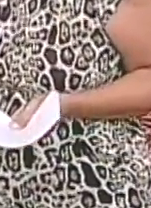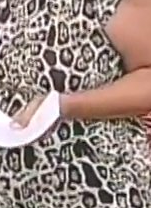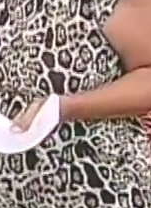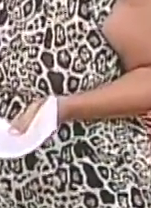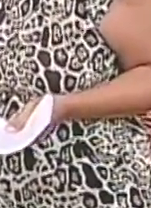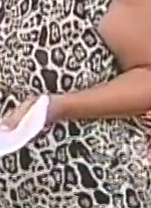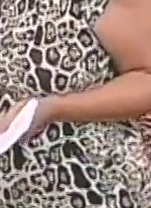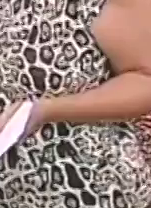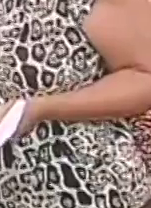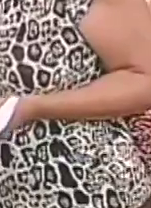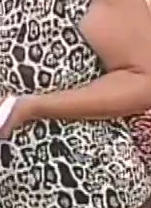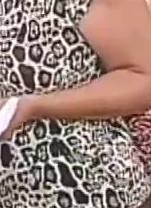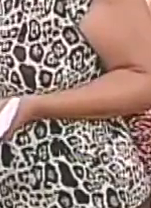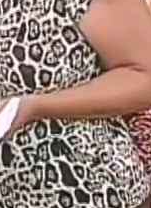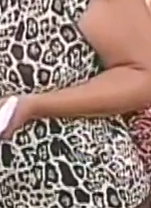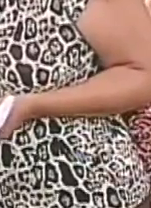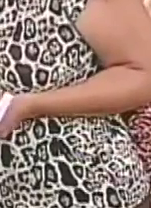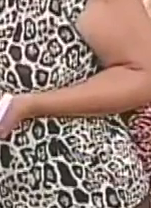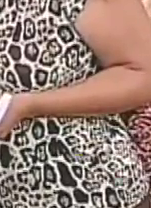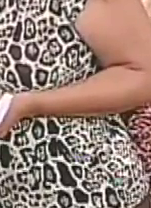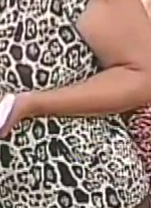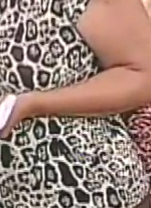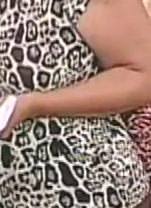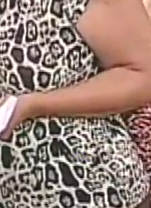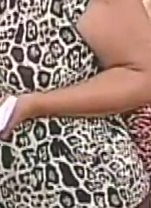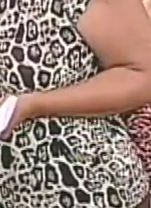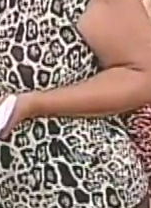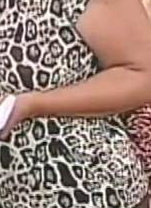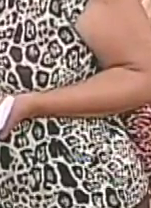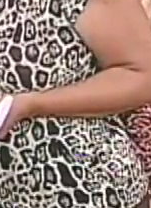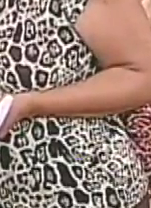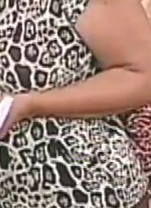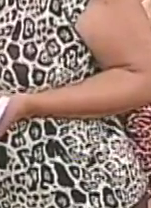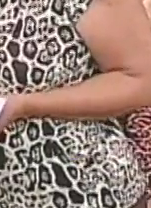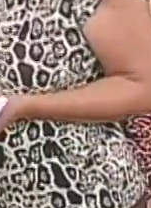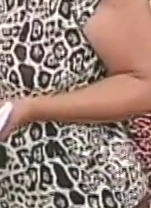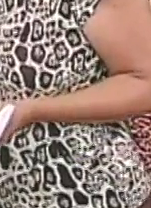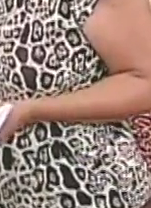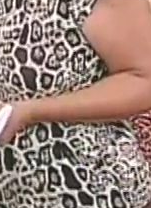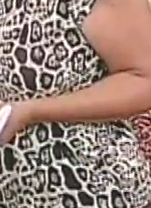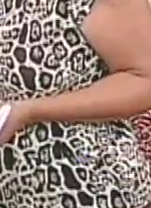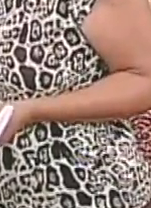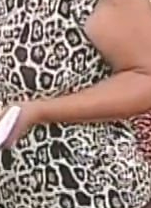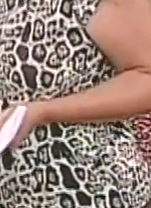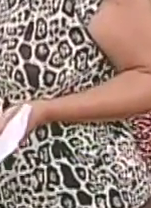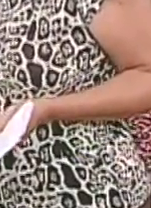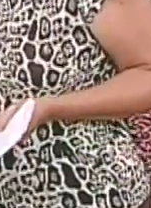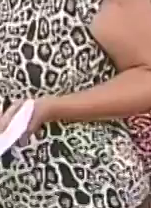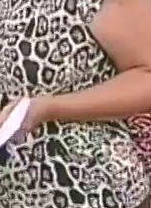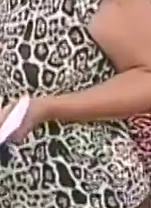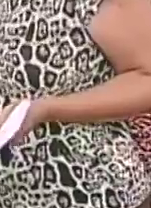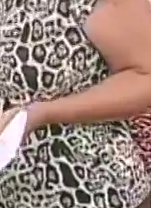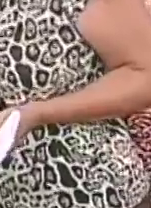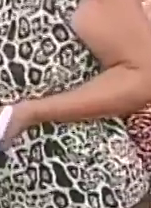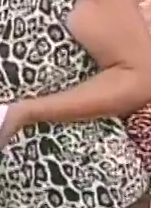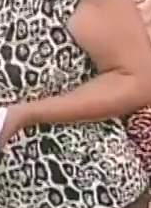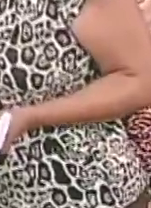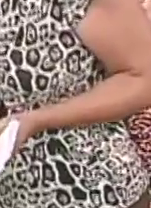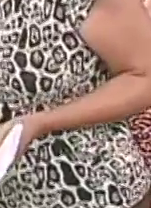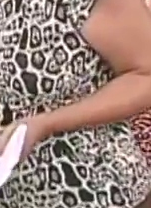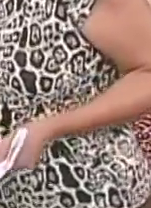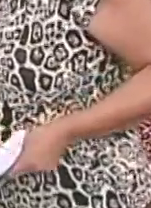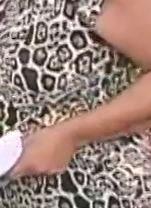más escondidito de las zonas de aquí de Venezuela. Gracias, presidente, y el poder popular lo